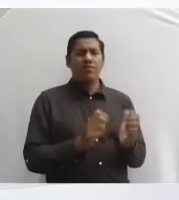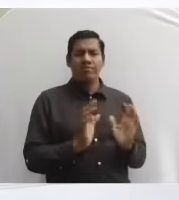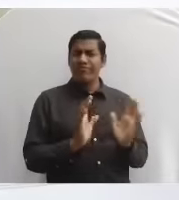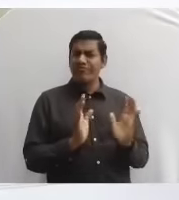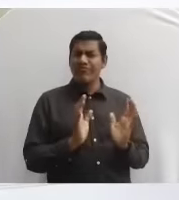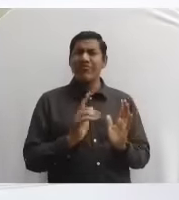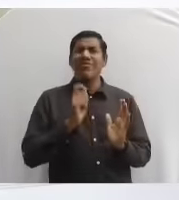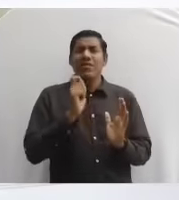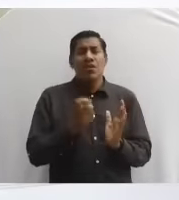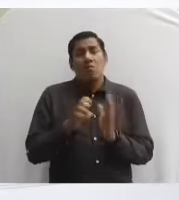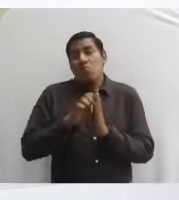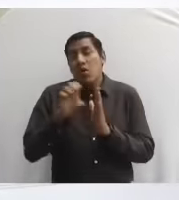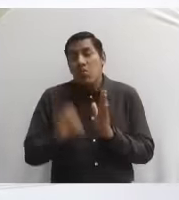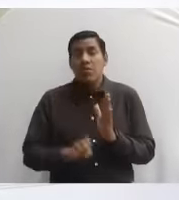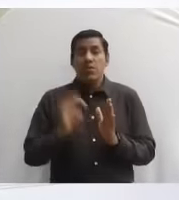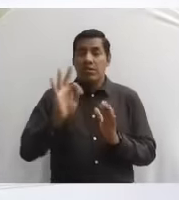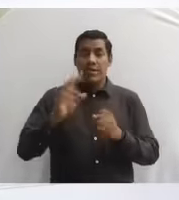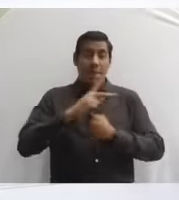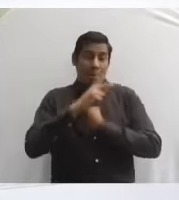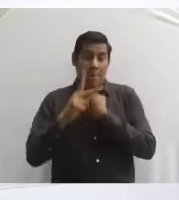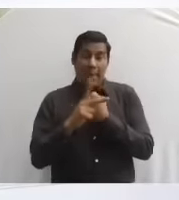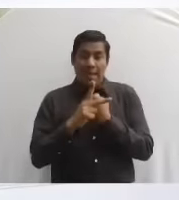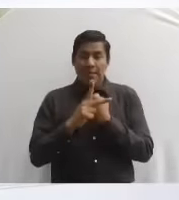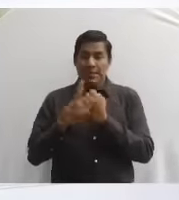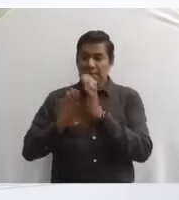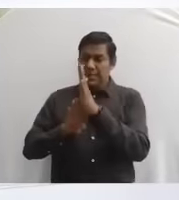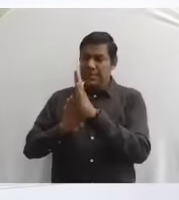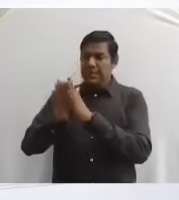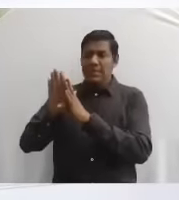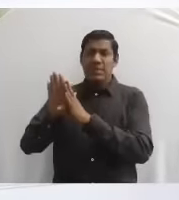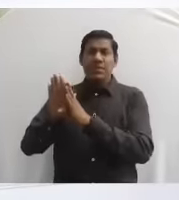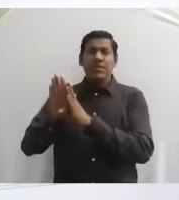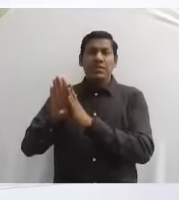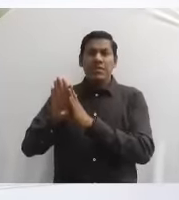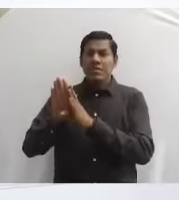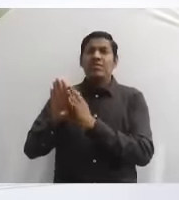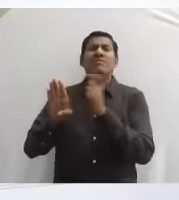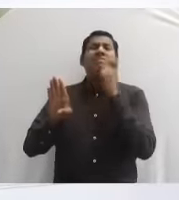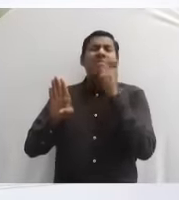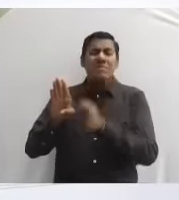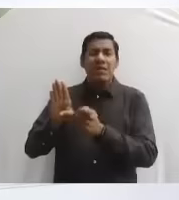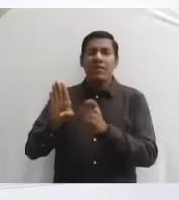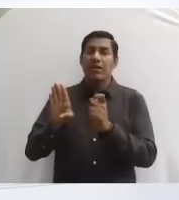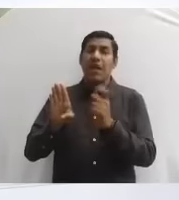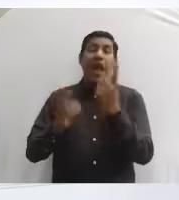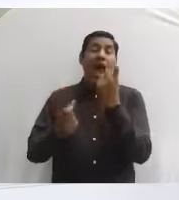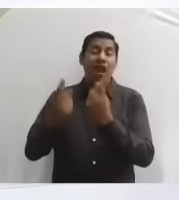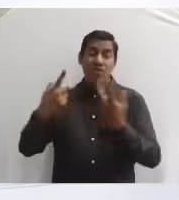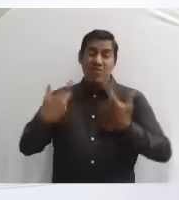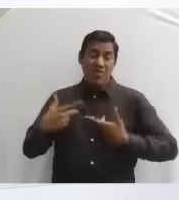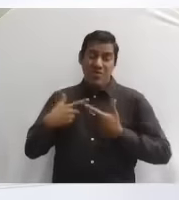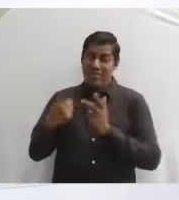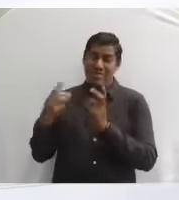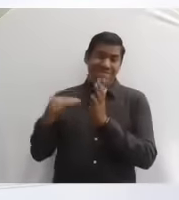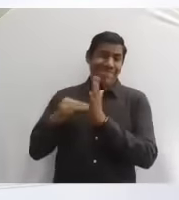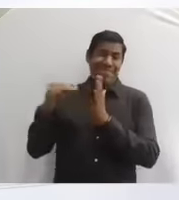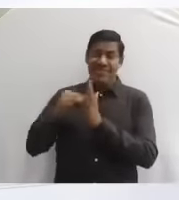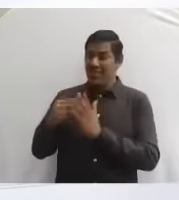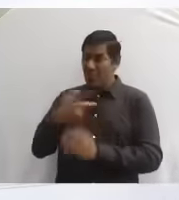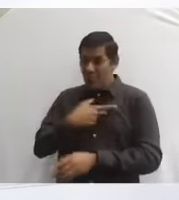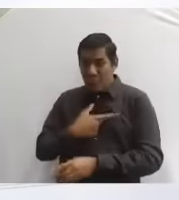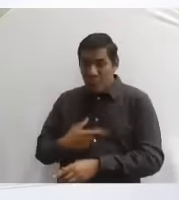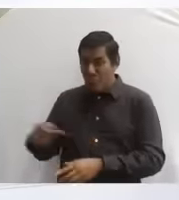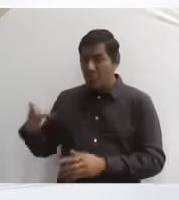un país no puede progresar si hay millones y millones que se quedan en la pobreza. Lo